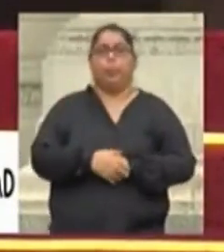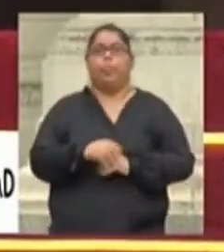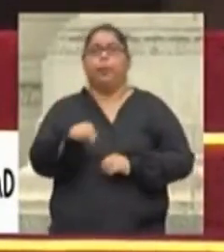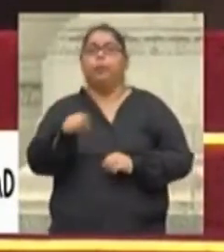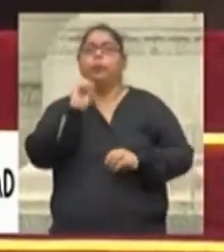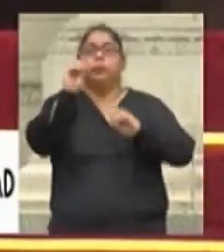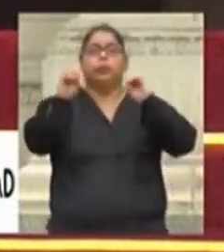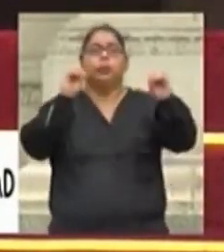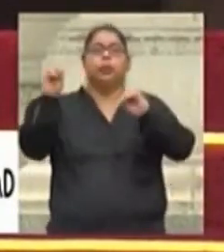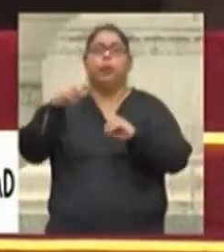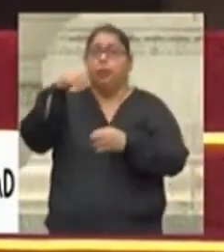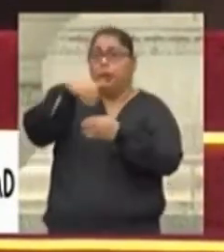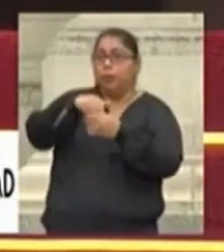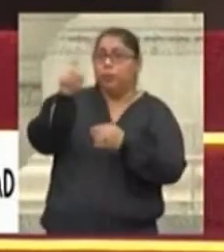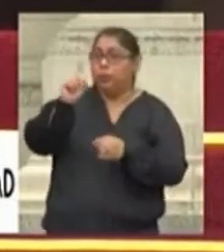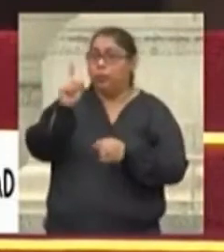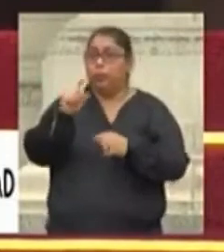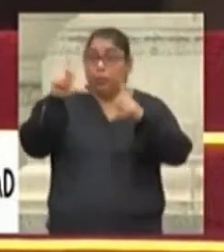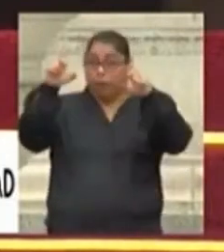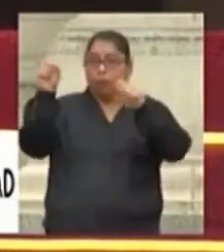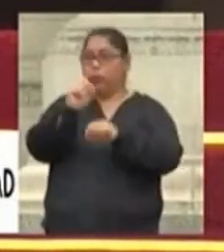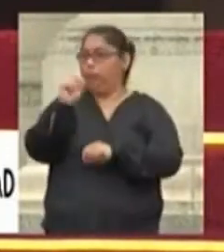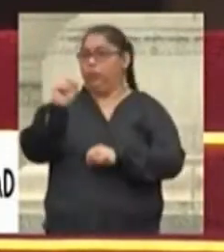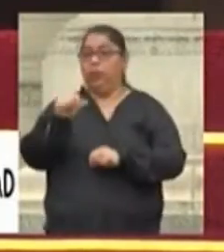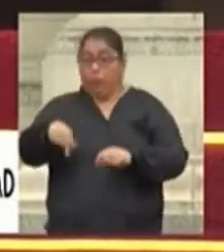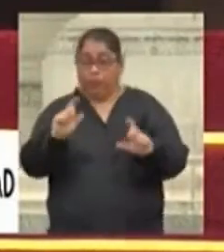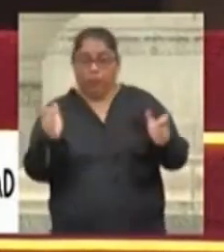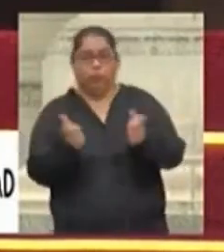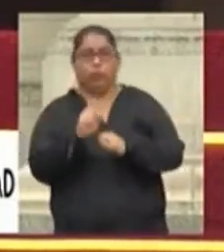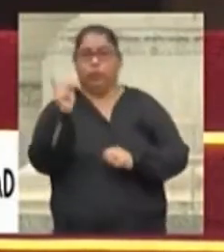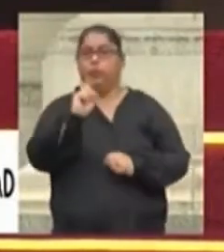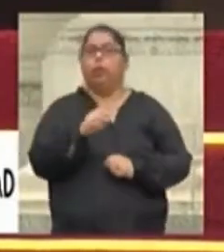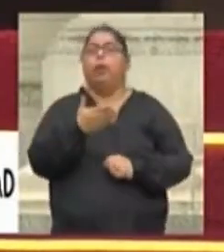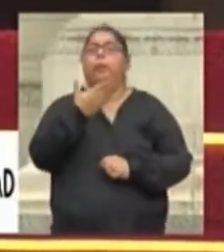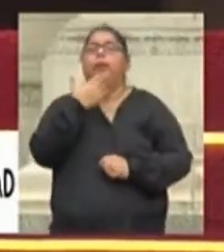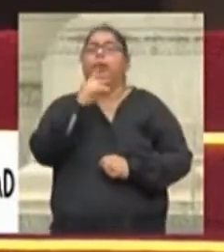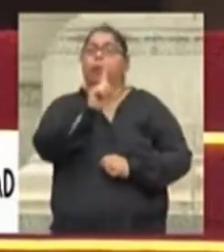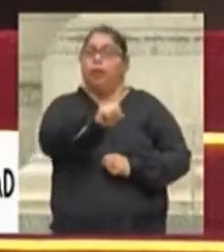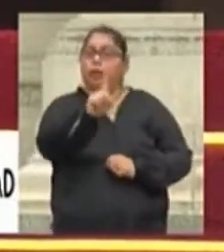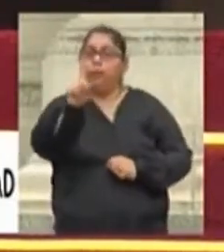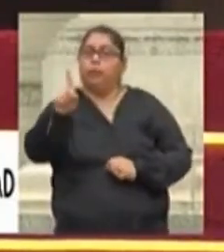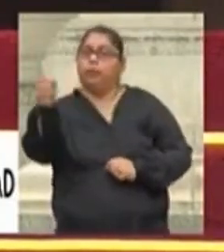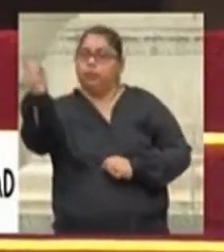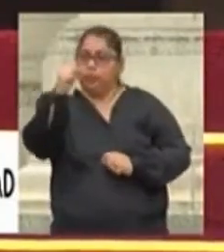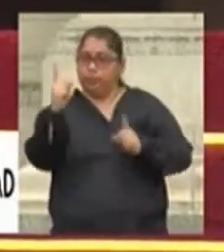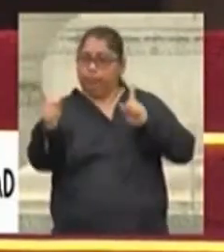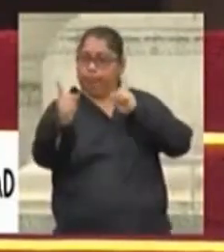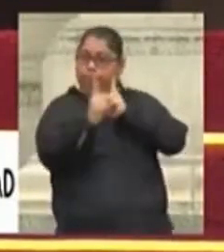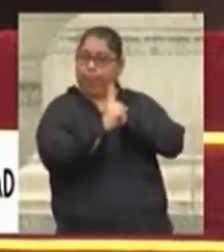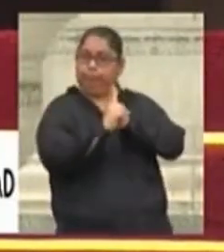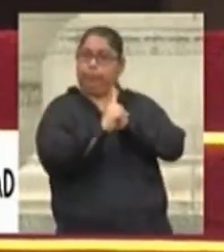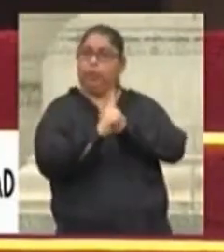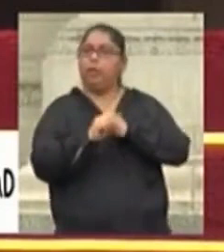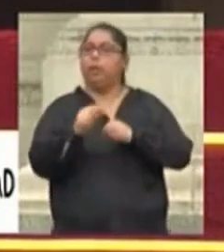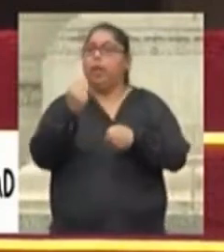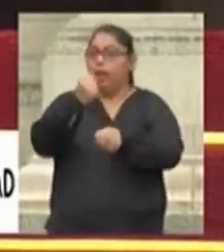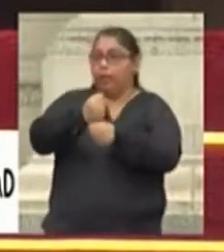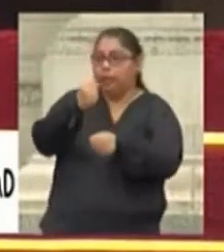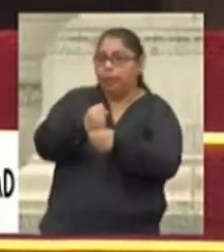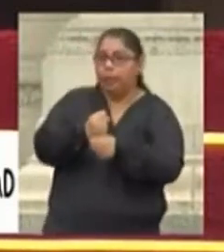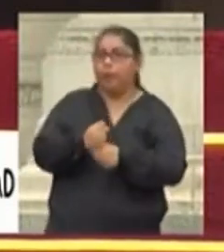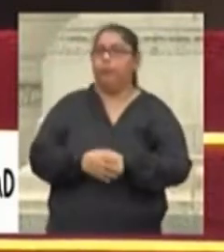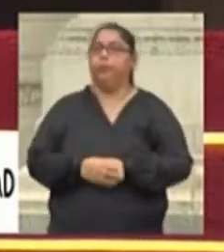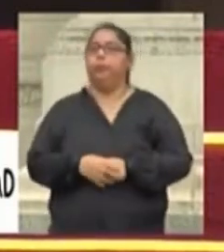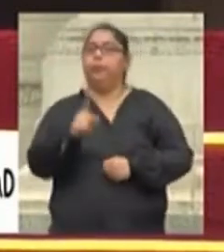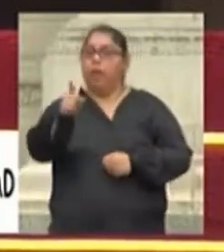por eso le hemos hecho llamar no para la foto no para esta reunión para que ustedes tengan directamente el acceso al